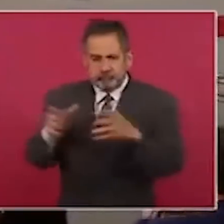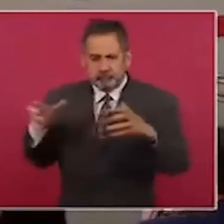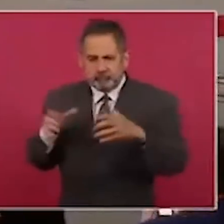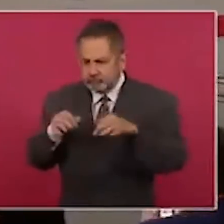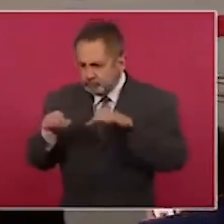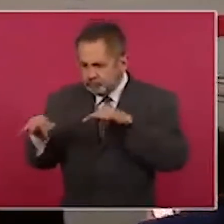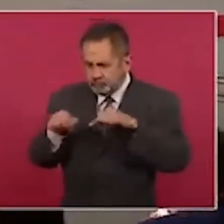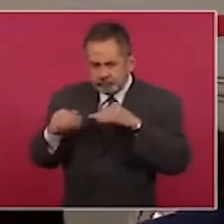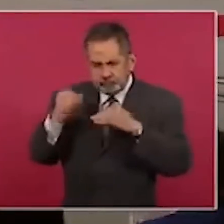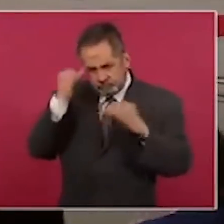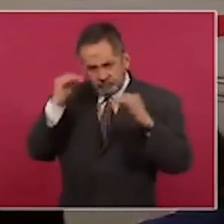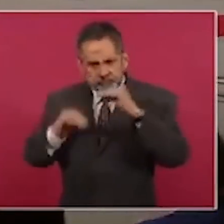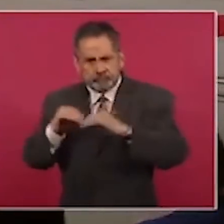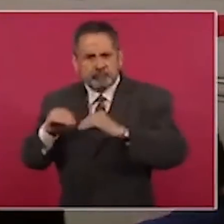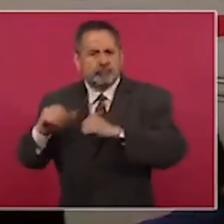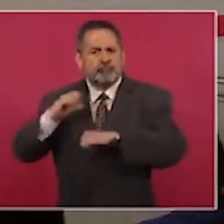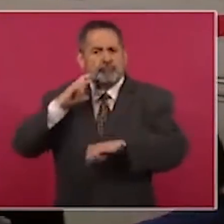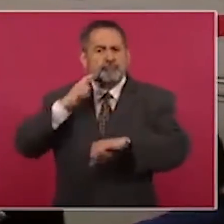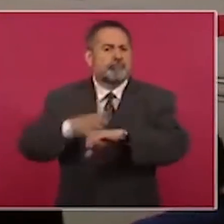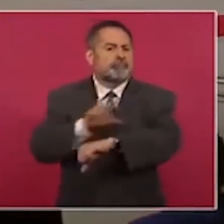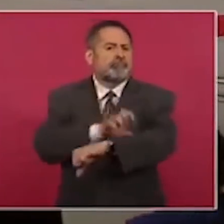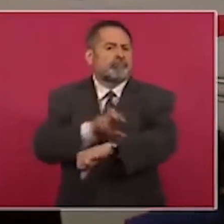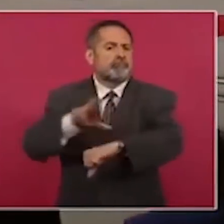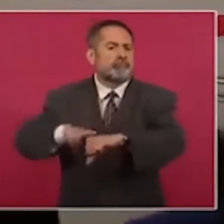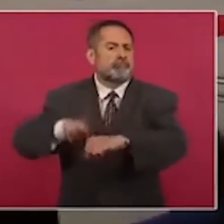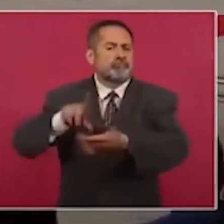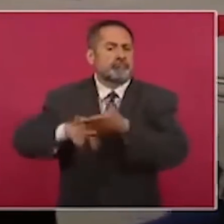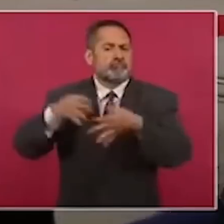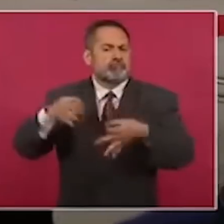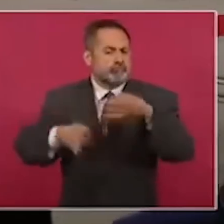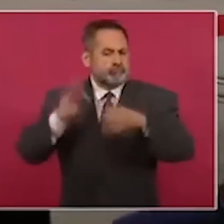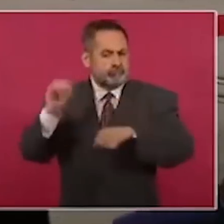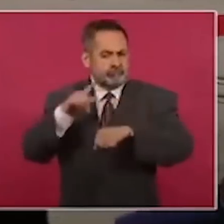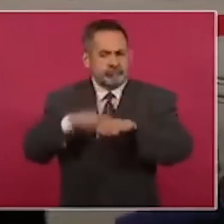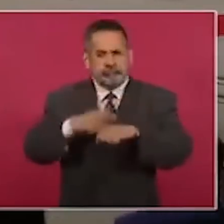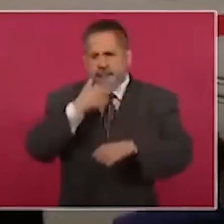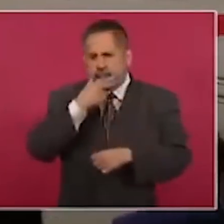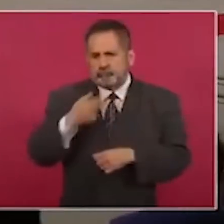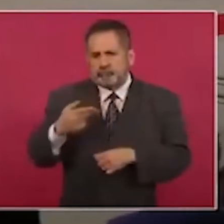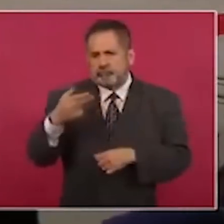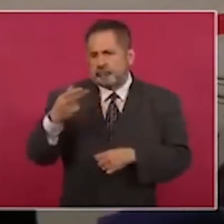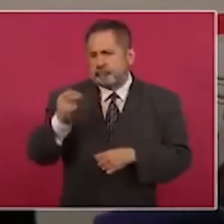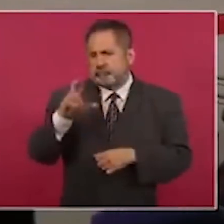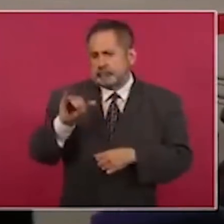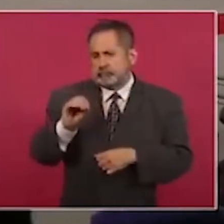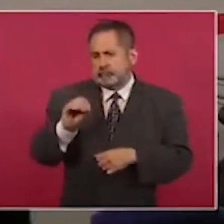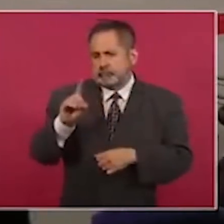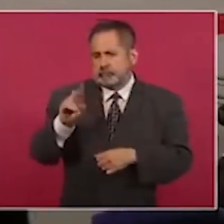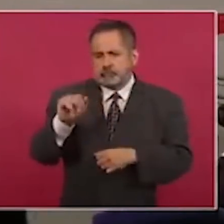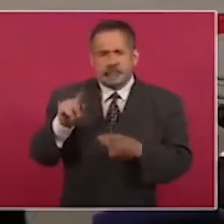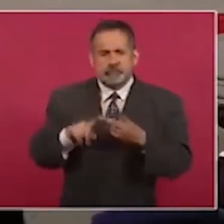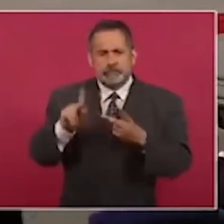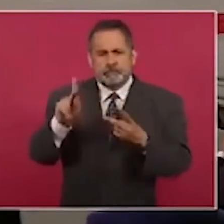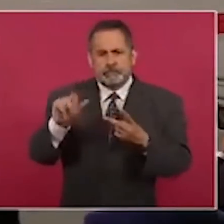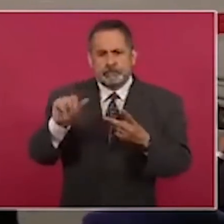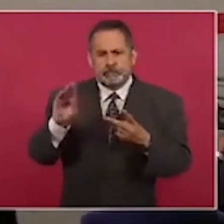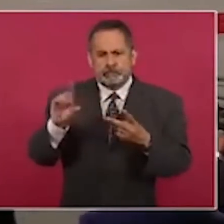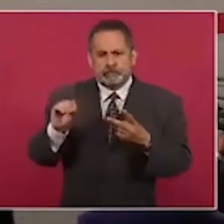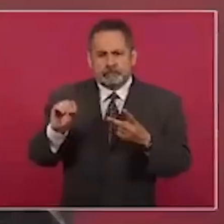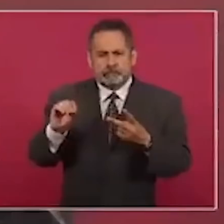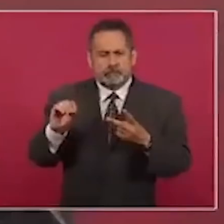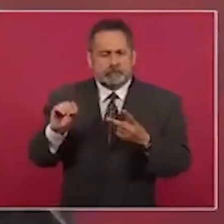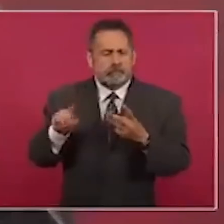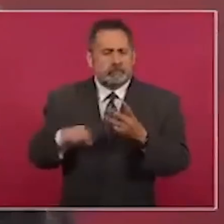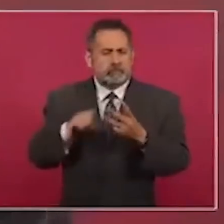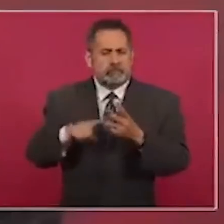la coordinadora jurídica del gobierno federal, Horacio Duarte, Pablo Gómez, un